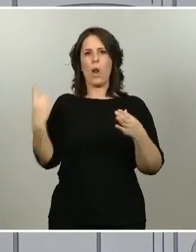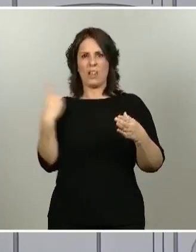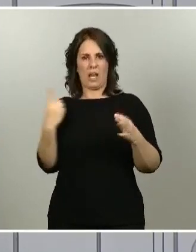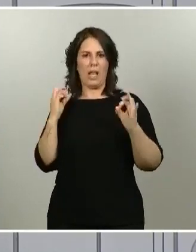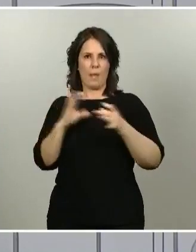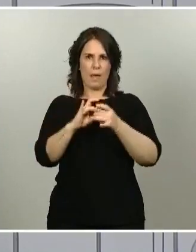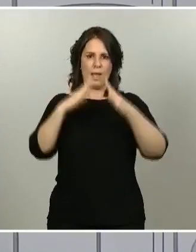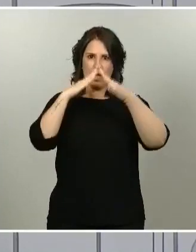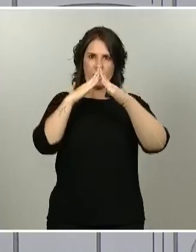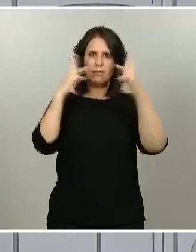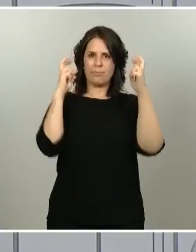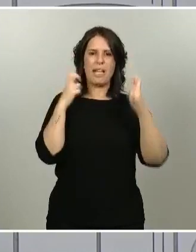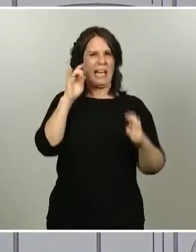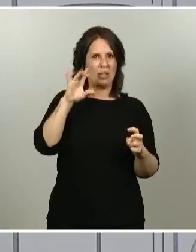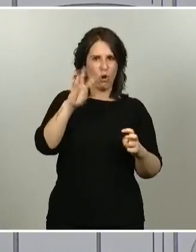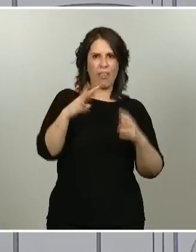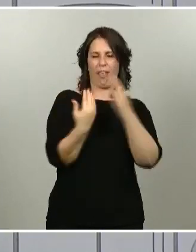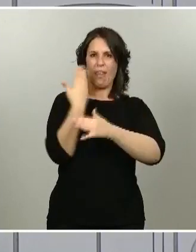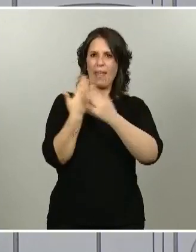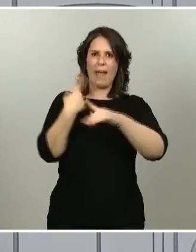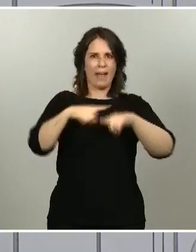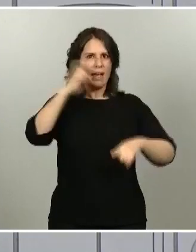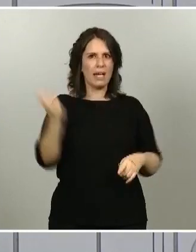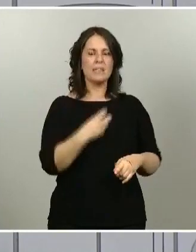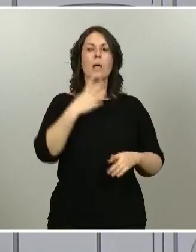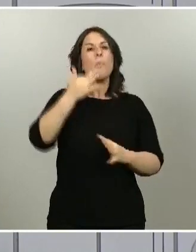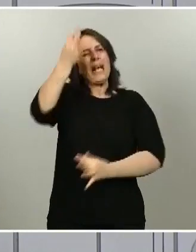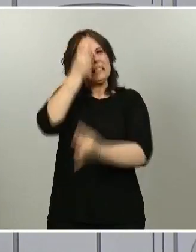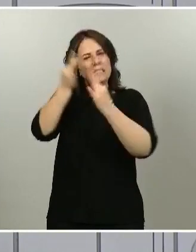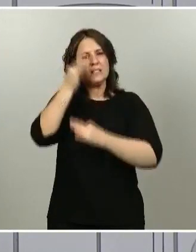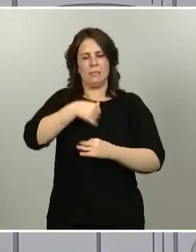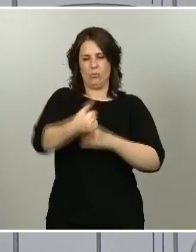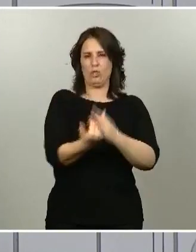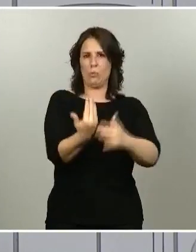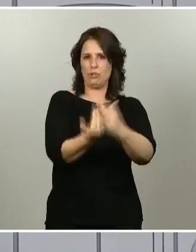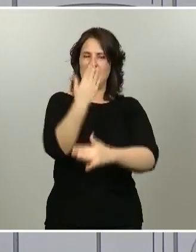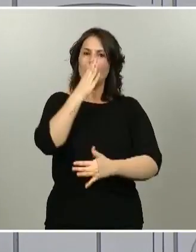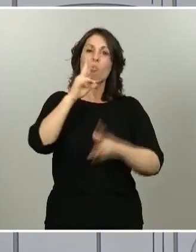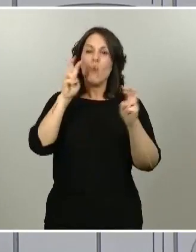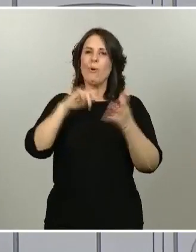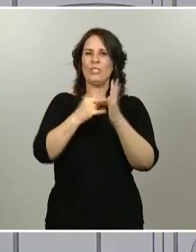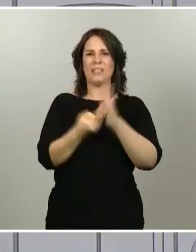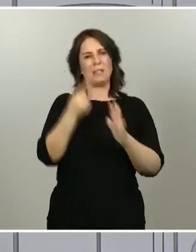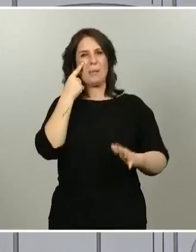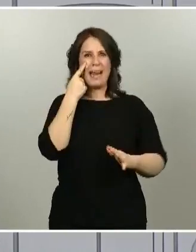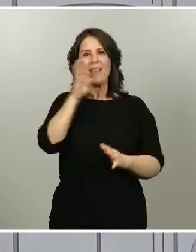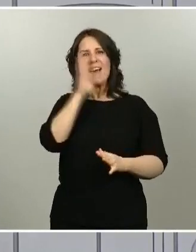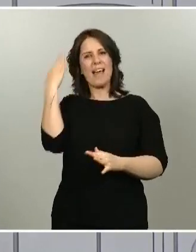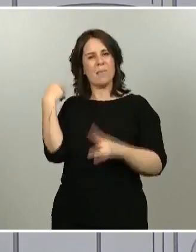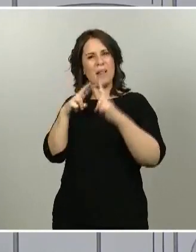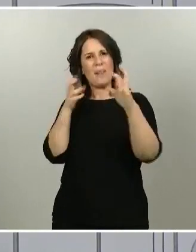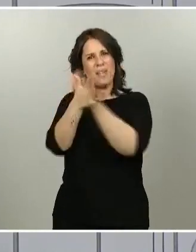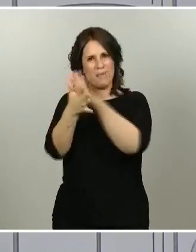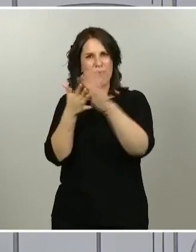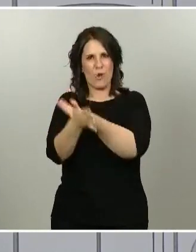mucho más fina sobre estos aspectos la iremos teniendo en los próximos días con los nuevos sistemas de vigilancia que les he comentado al principio, que estamos poniendo